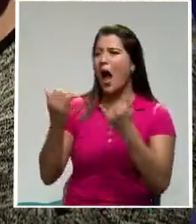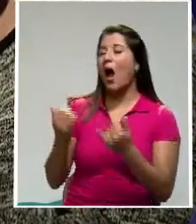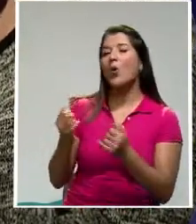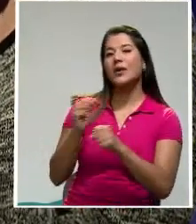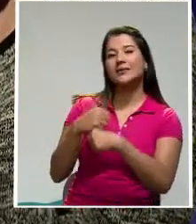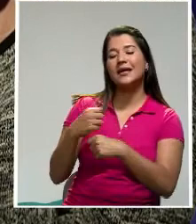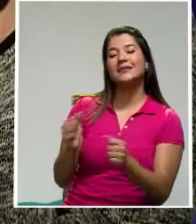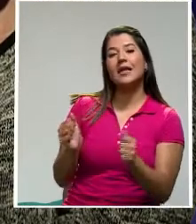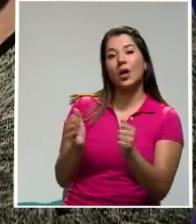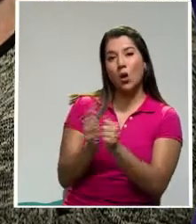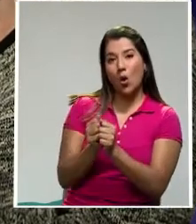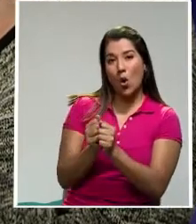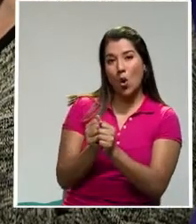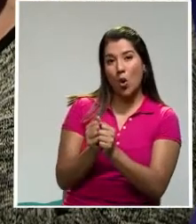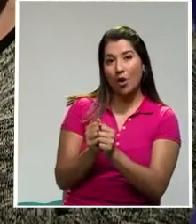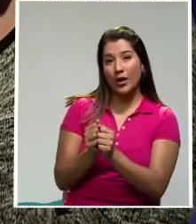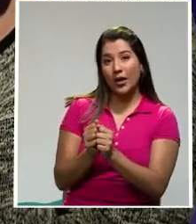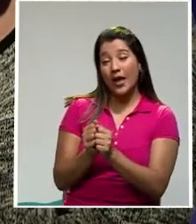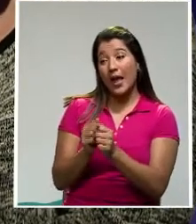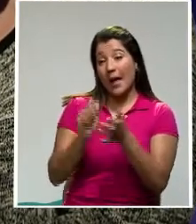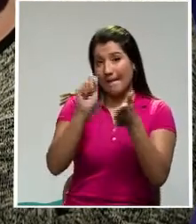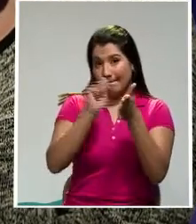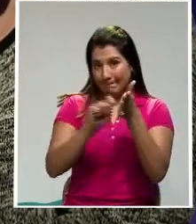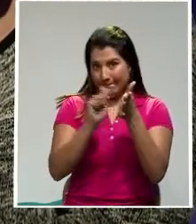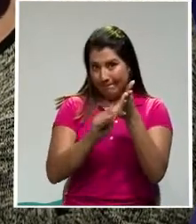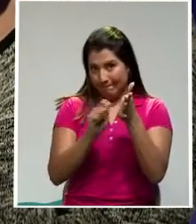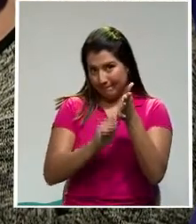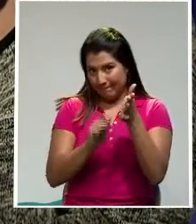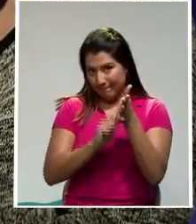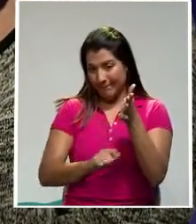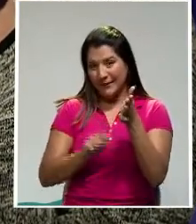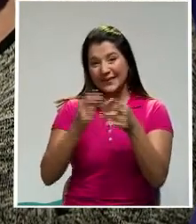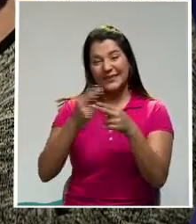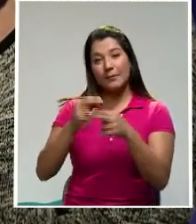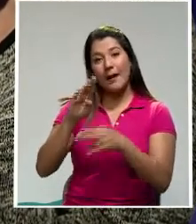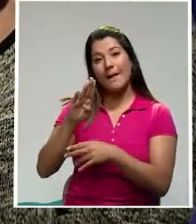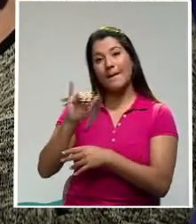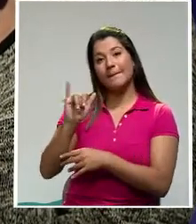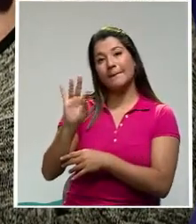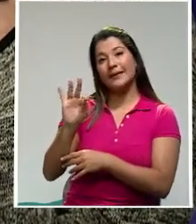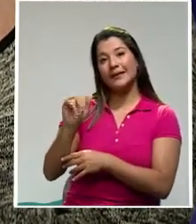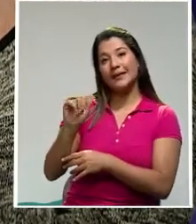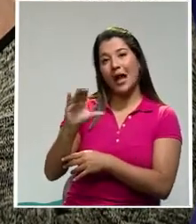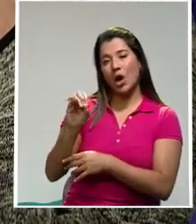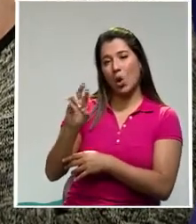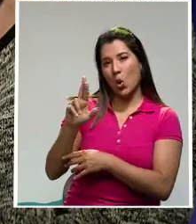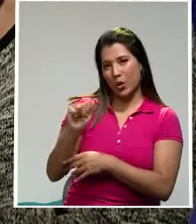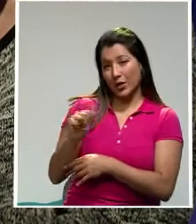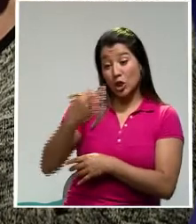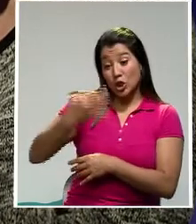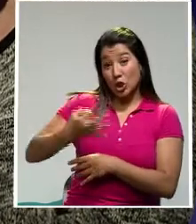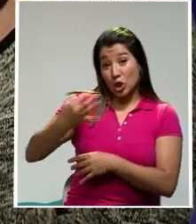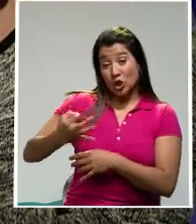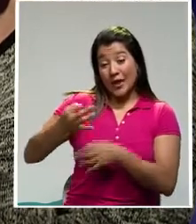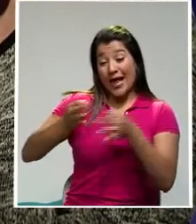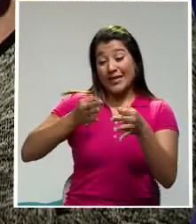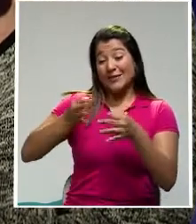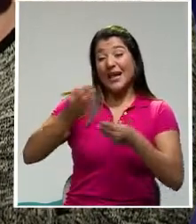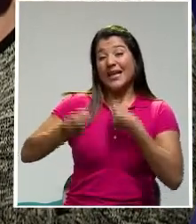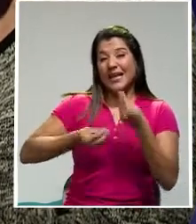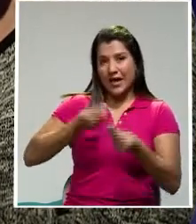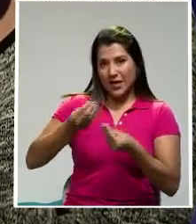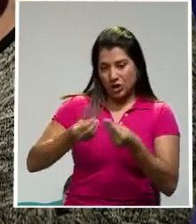de estas bitácoras que diariamente tienen que llenar los funcionarios. Cada jefatura también